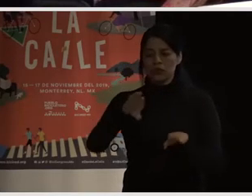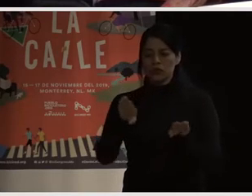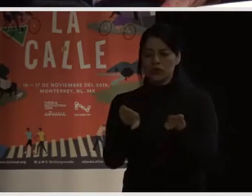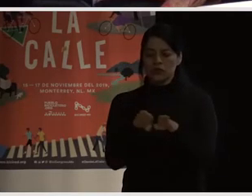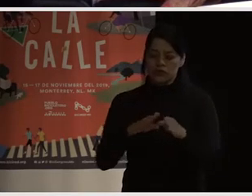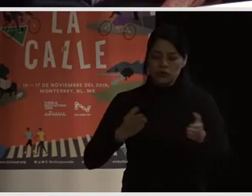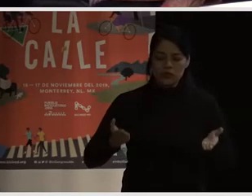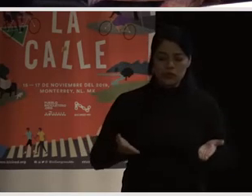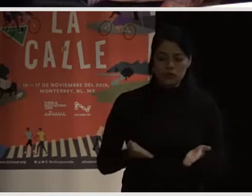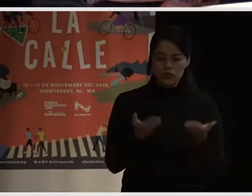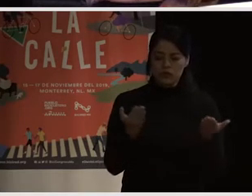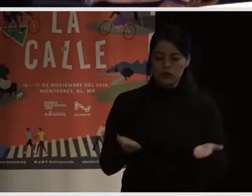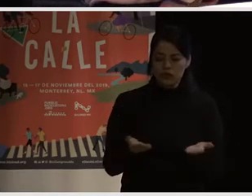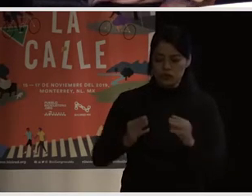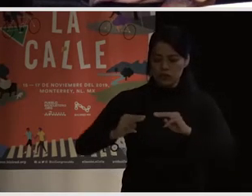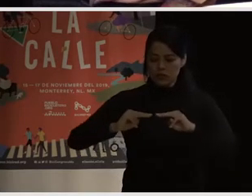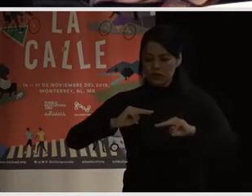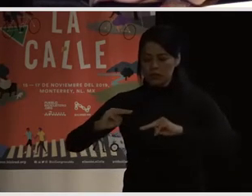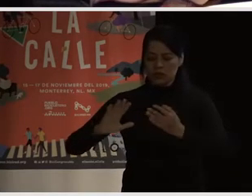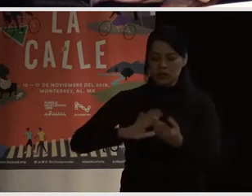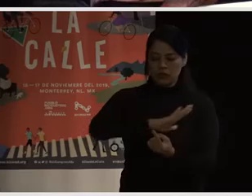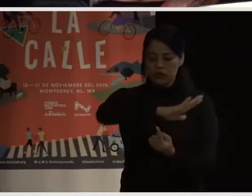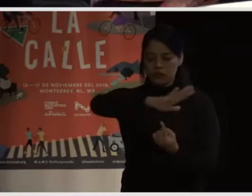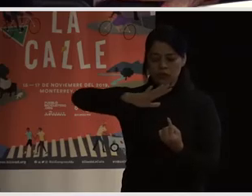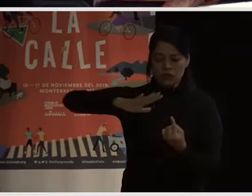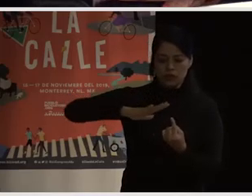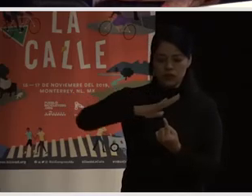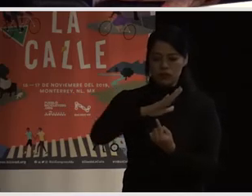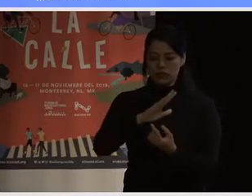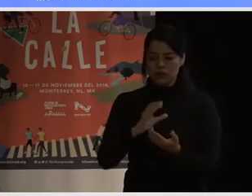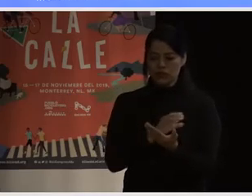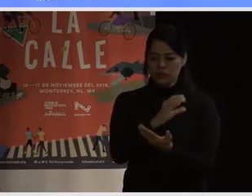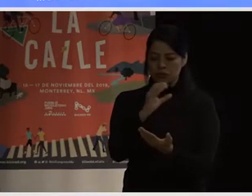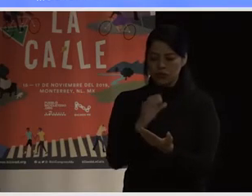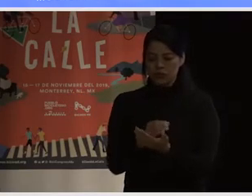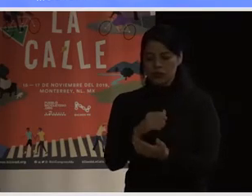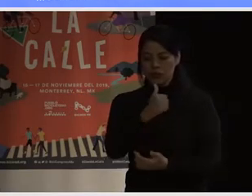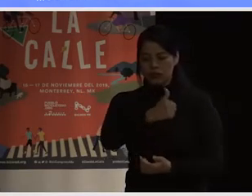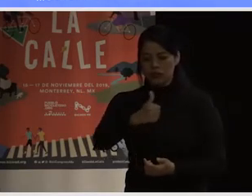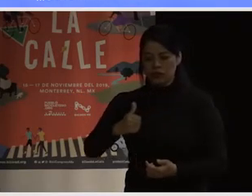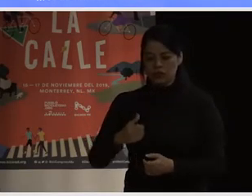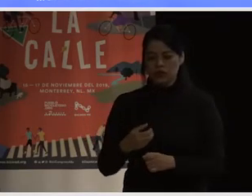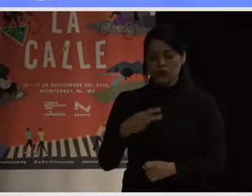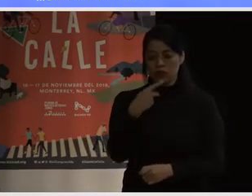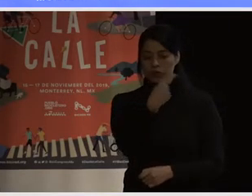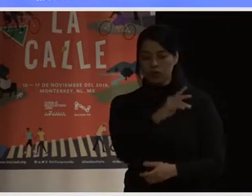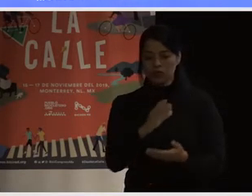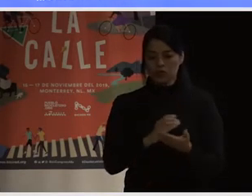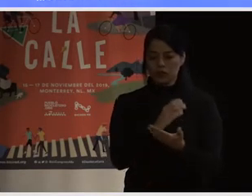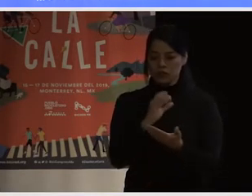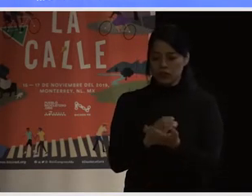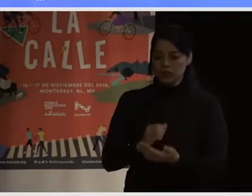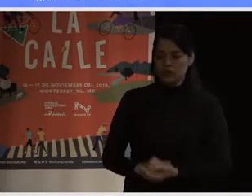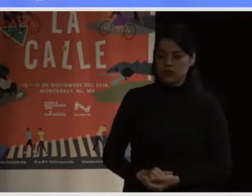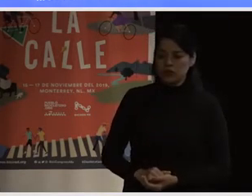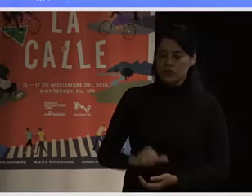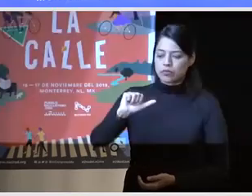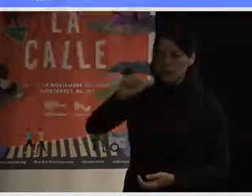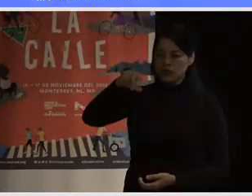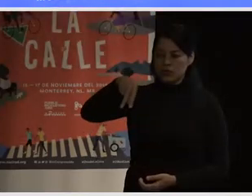impulsado la movilidad sustentable con una perspectiva metropolitana en cada una de estas ciudades comenzamos si quieren con antonio